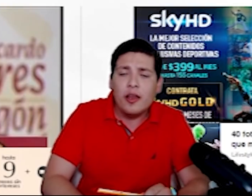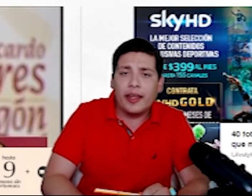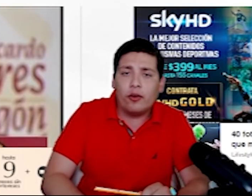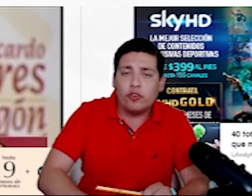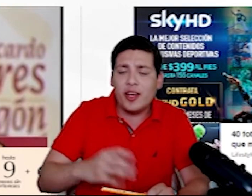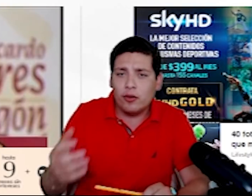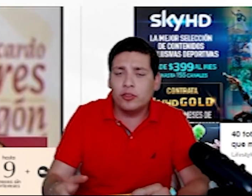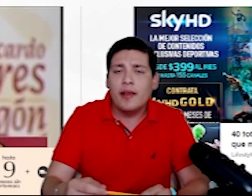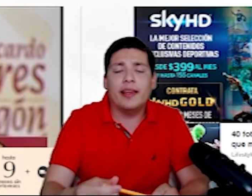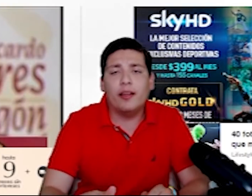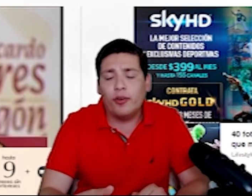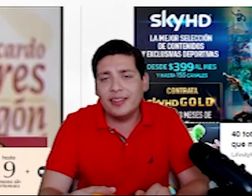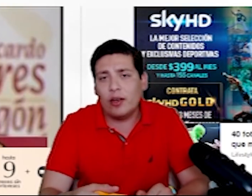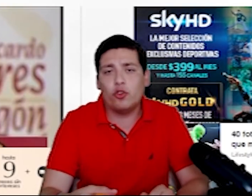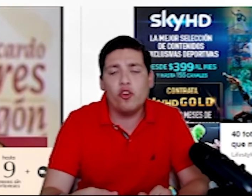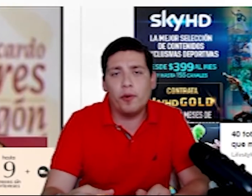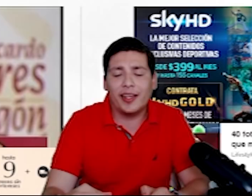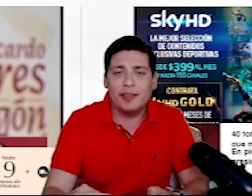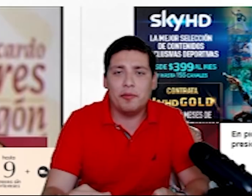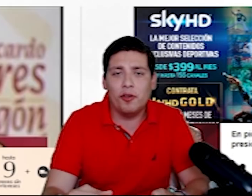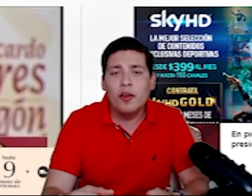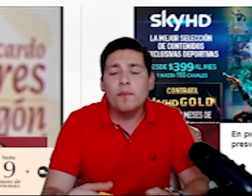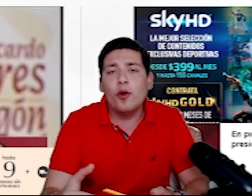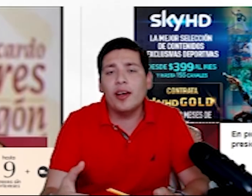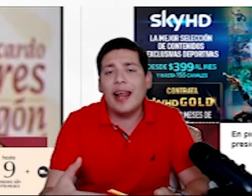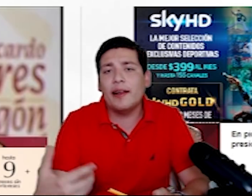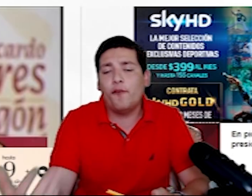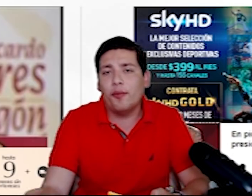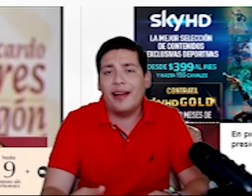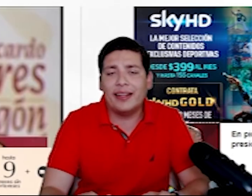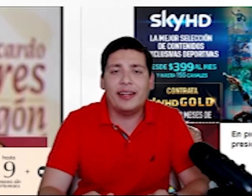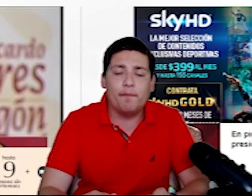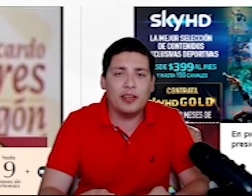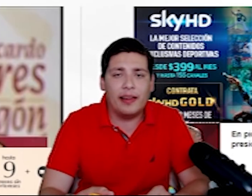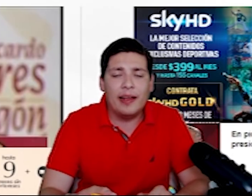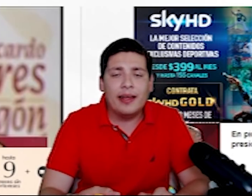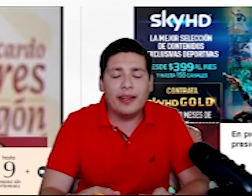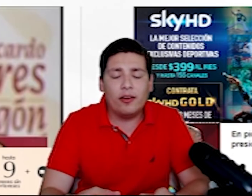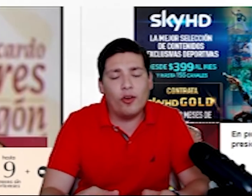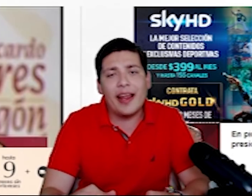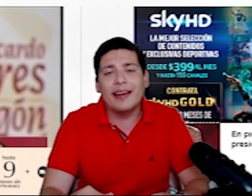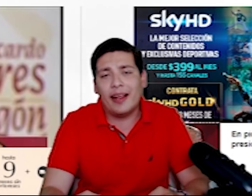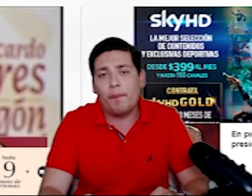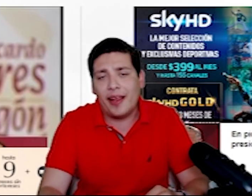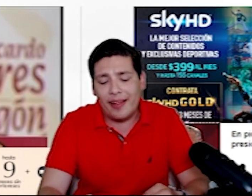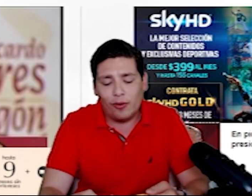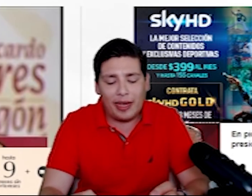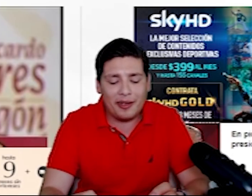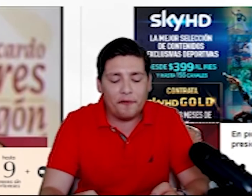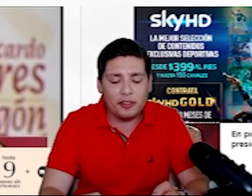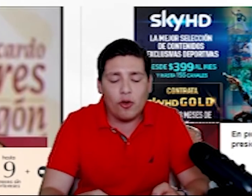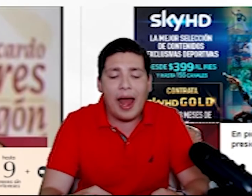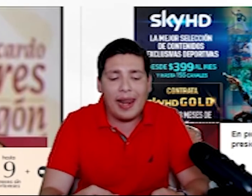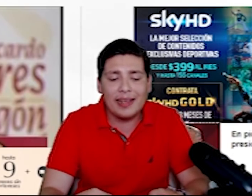negocios cochinos, con este cochupo que se vivió por la reforma eléctrica impulsada con Enrique Peña Nieto,